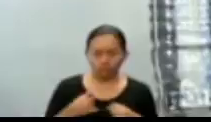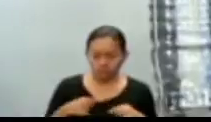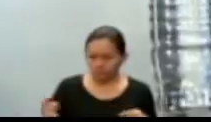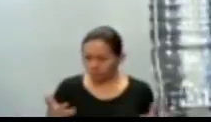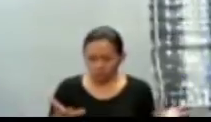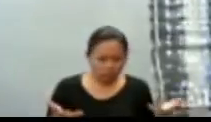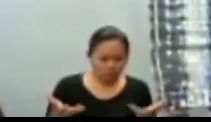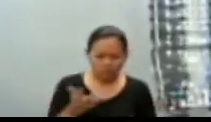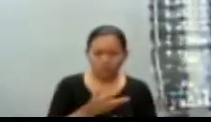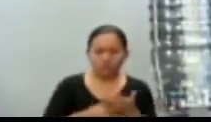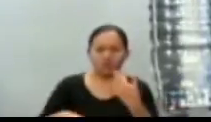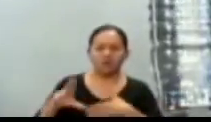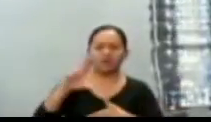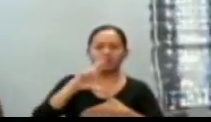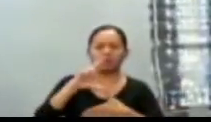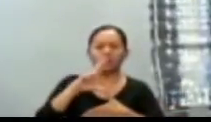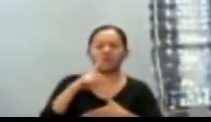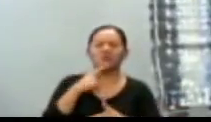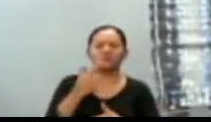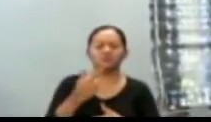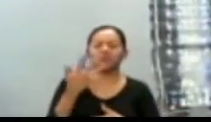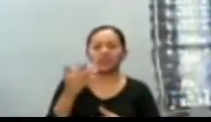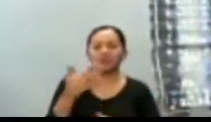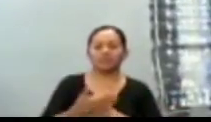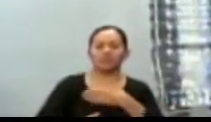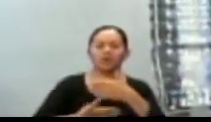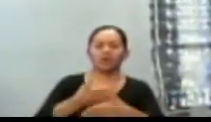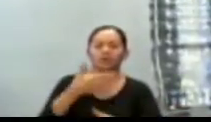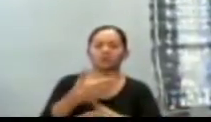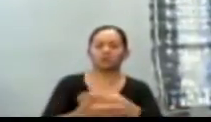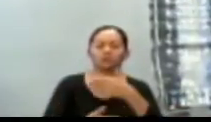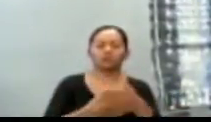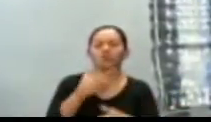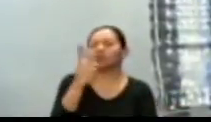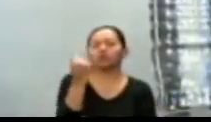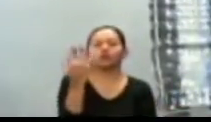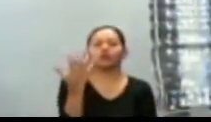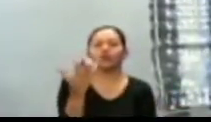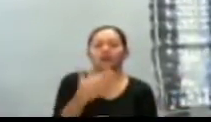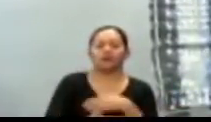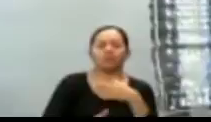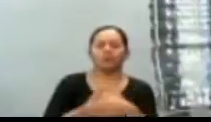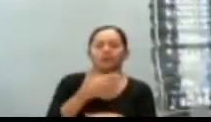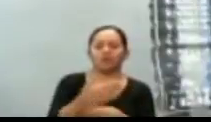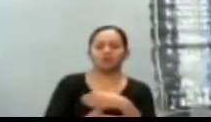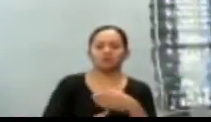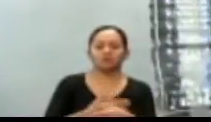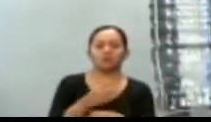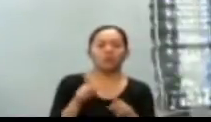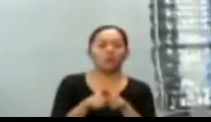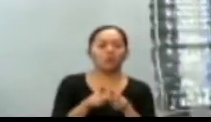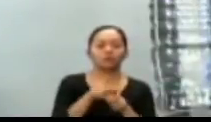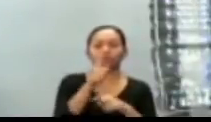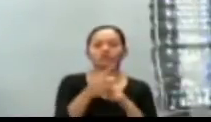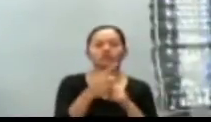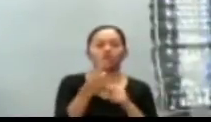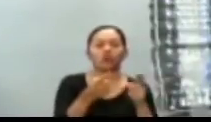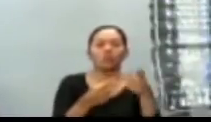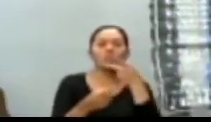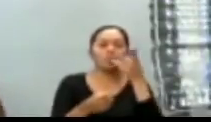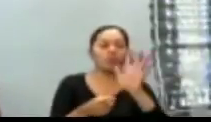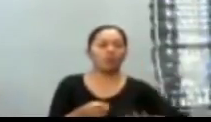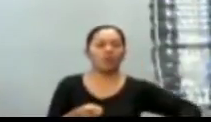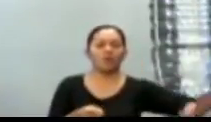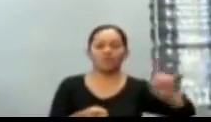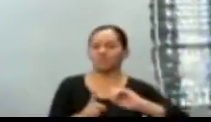contexto latinoamericano, es que hay una tendencia progresista que ya no es únicamente de los sectores populares, que ya no